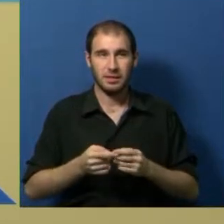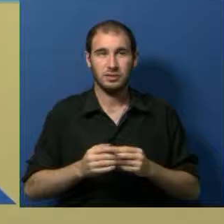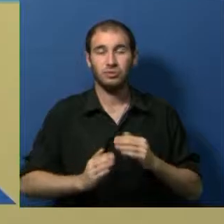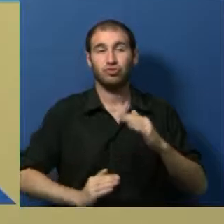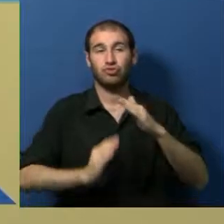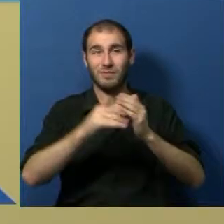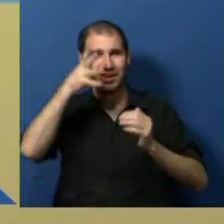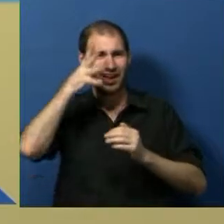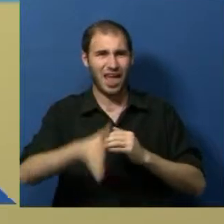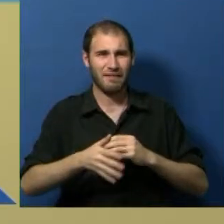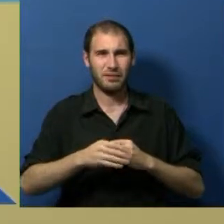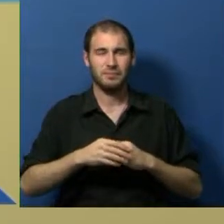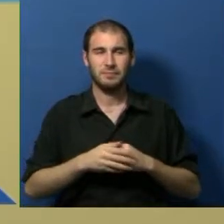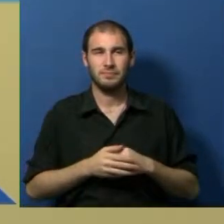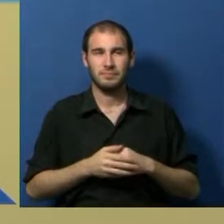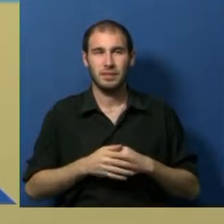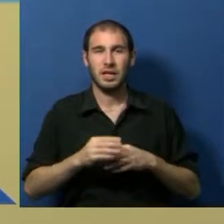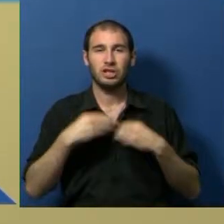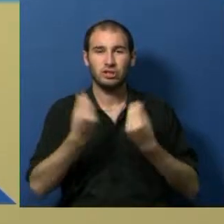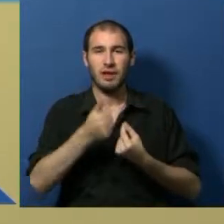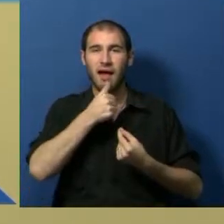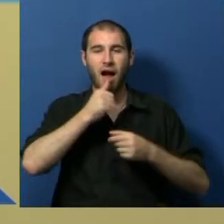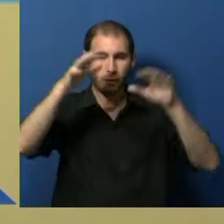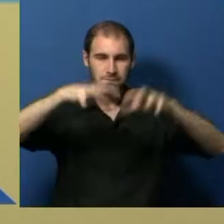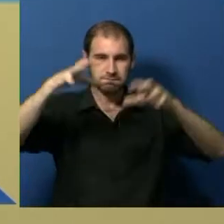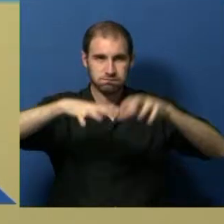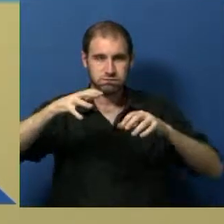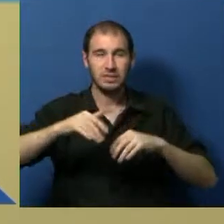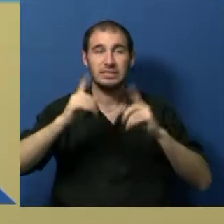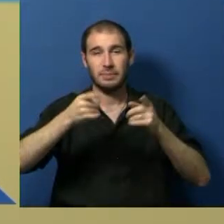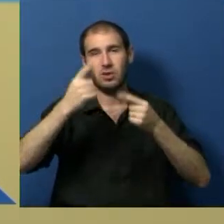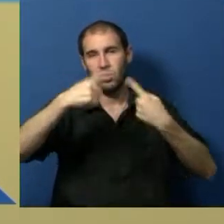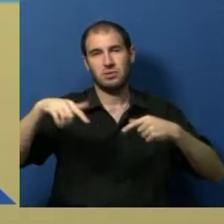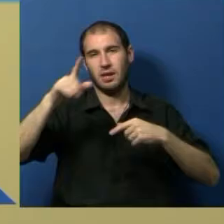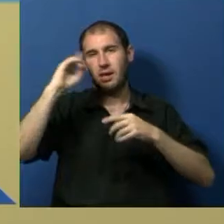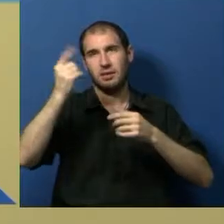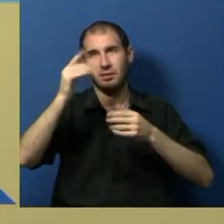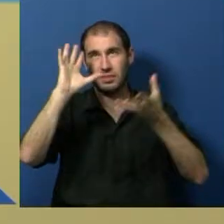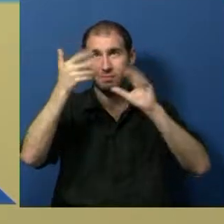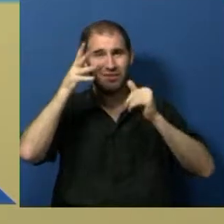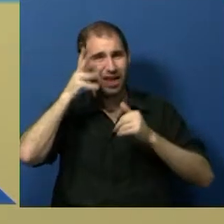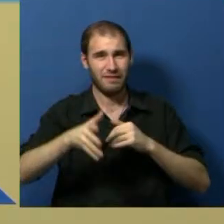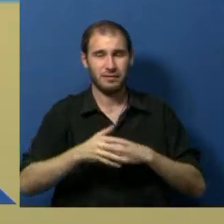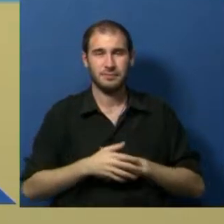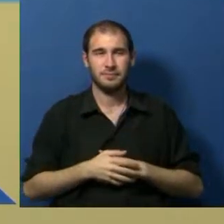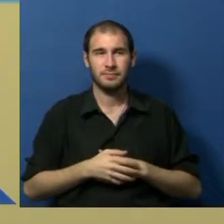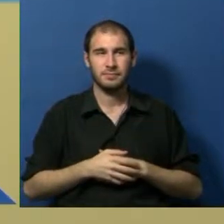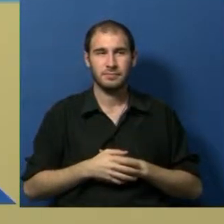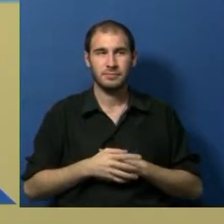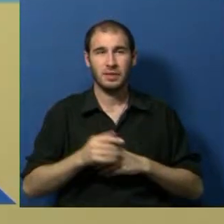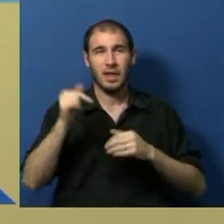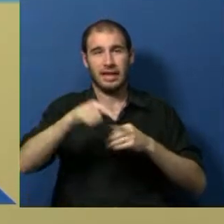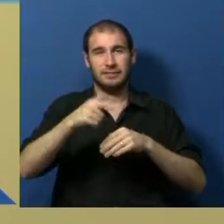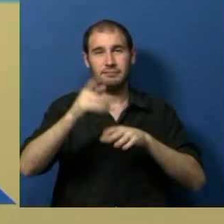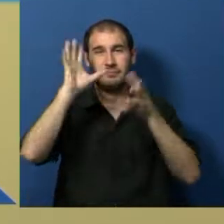pico de severidad en cuanto a cantidad de agua caída, a estos fenómenos de tiempo severo. Y ya cuando se desplace